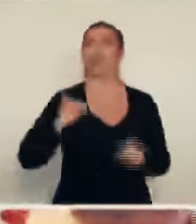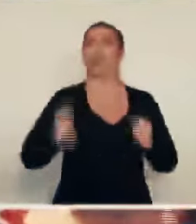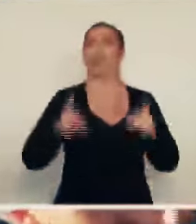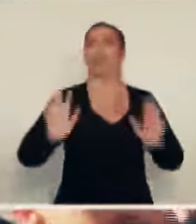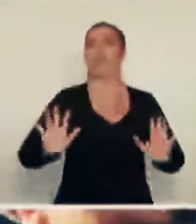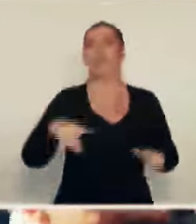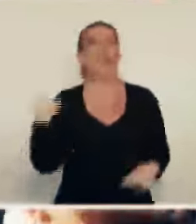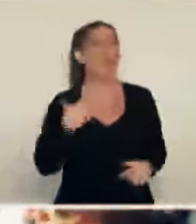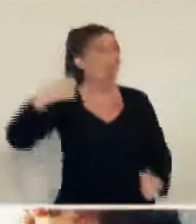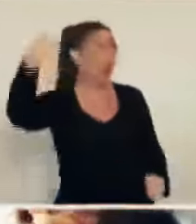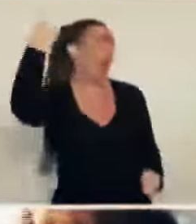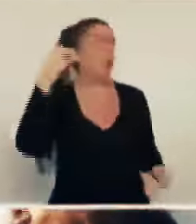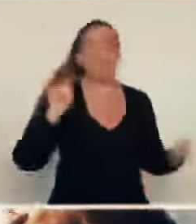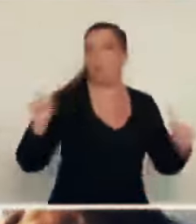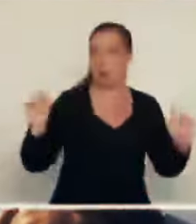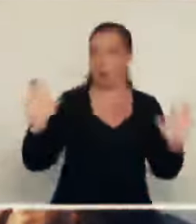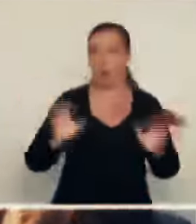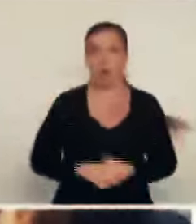no fuimos héroes.